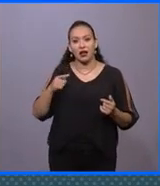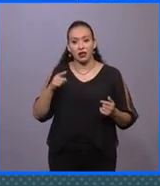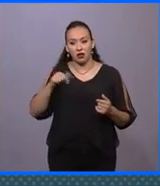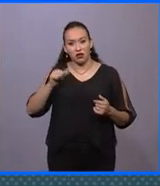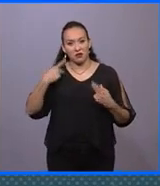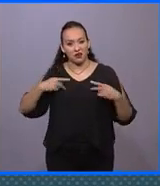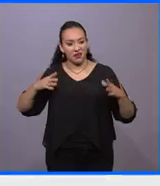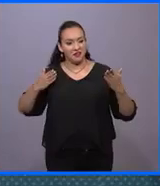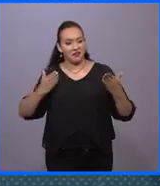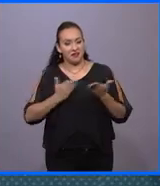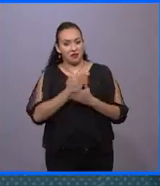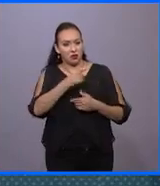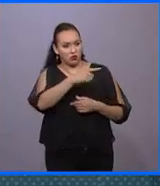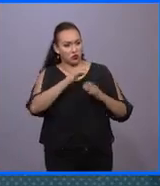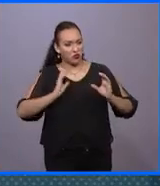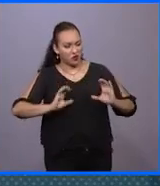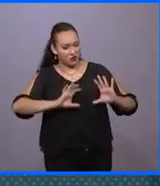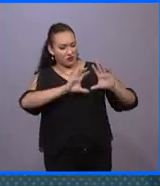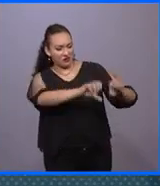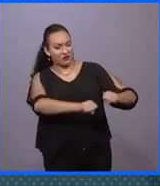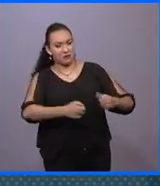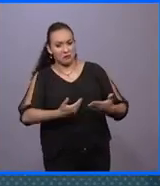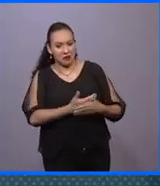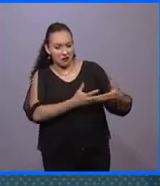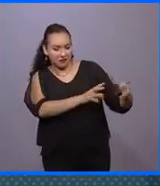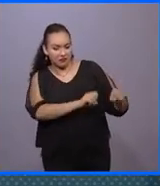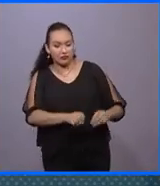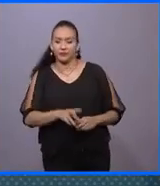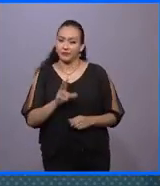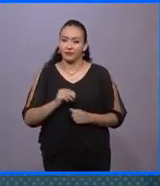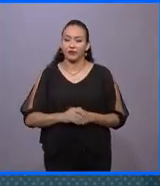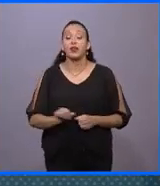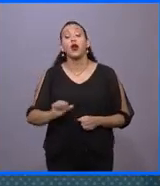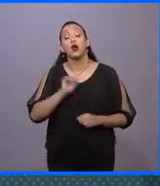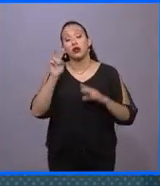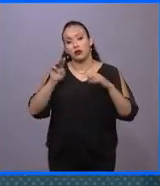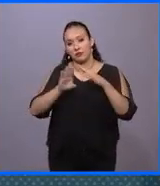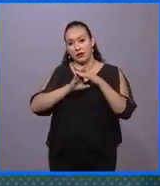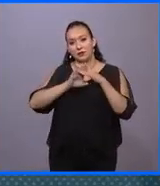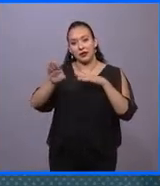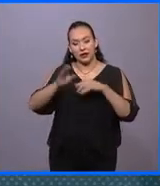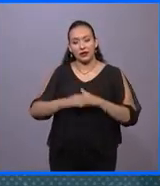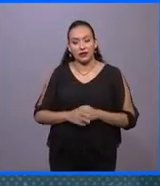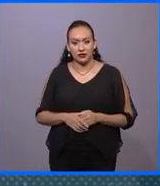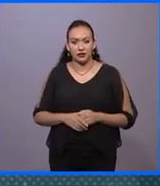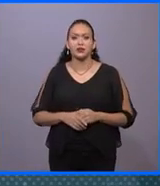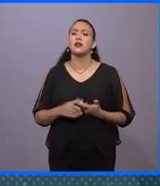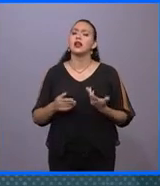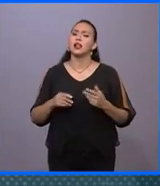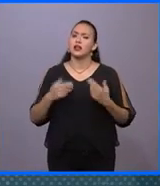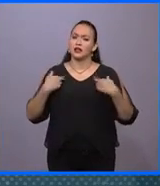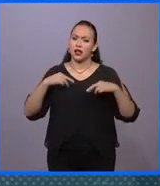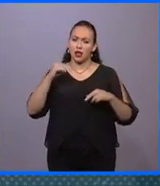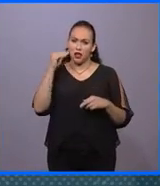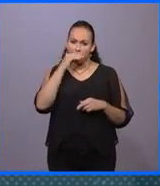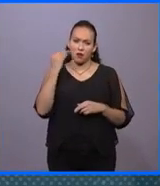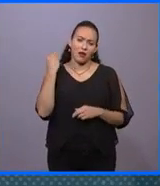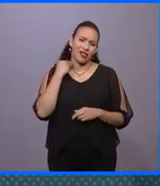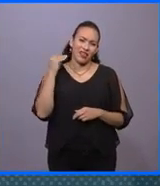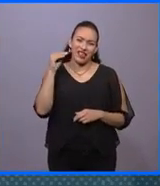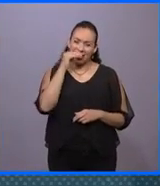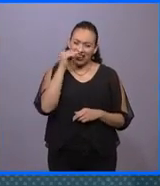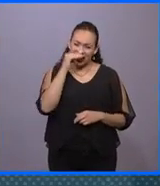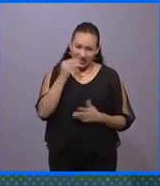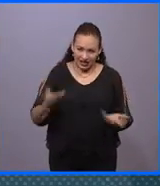embarazo. Una más sobre derechos de niñas, niños y adolescentes migrantes. Su representación jurídica debe ser gratuita. Reconocimiento